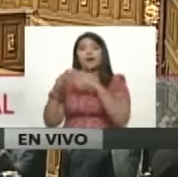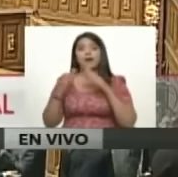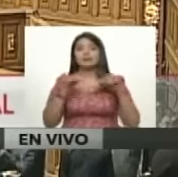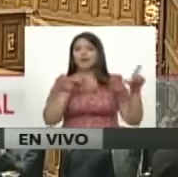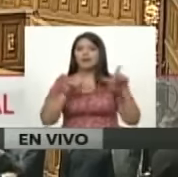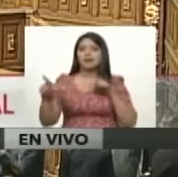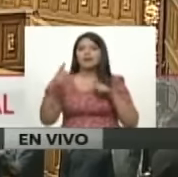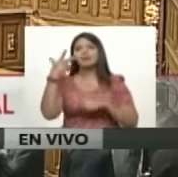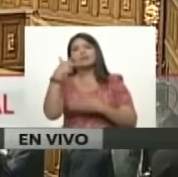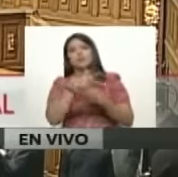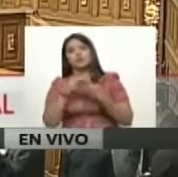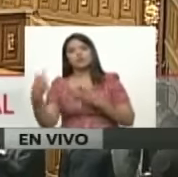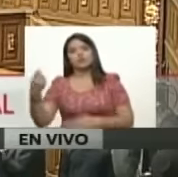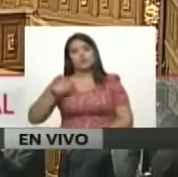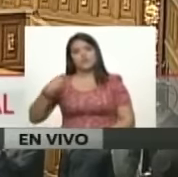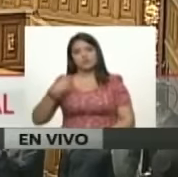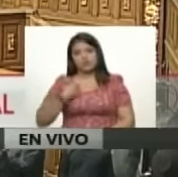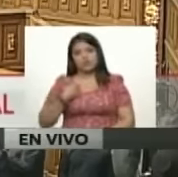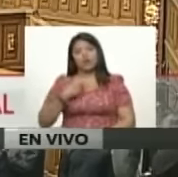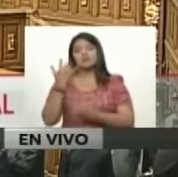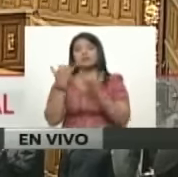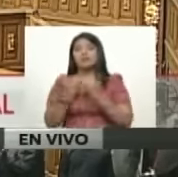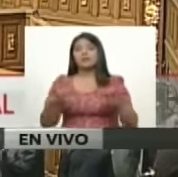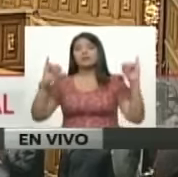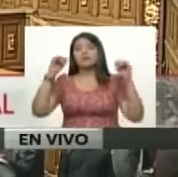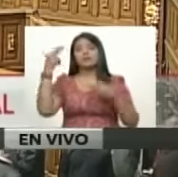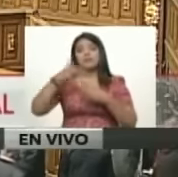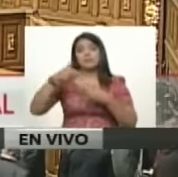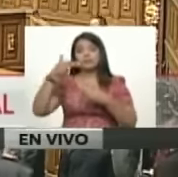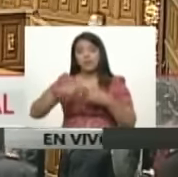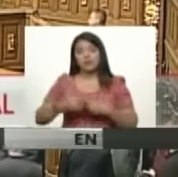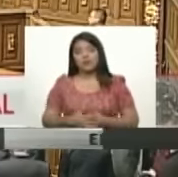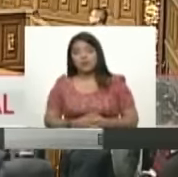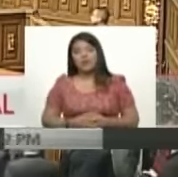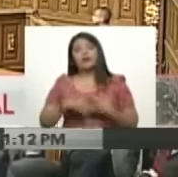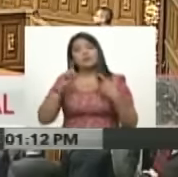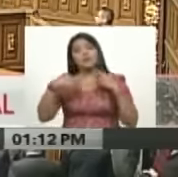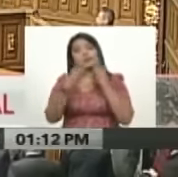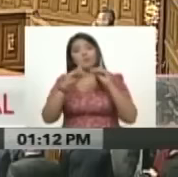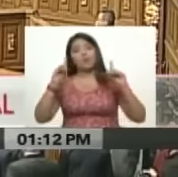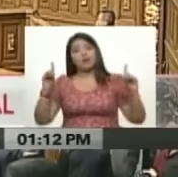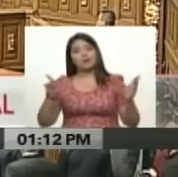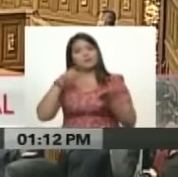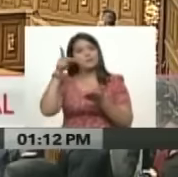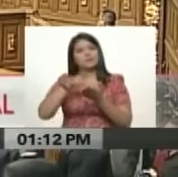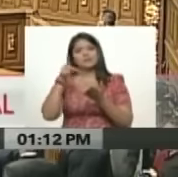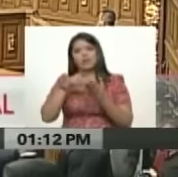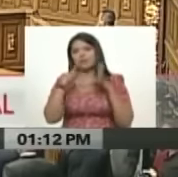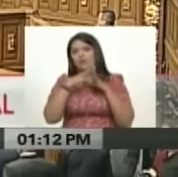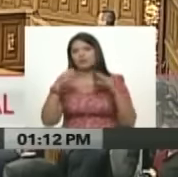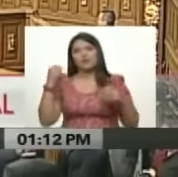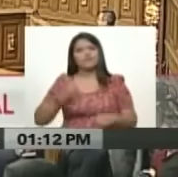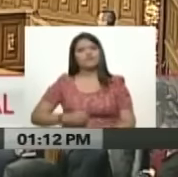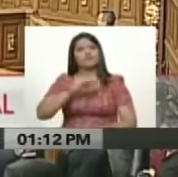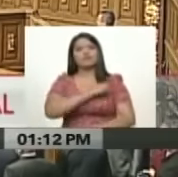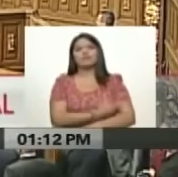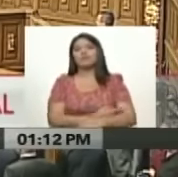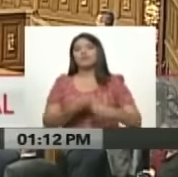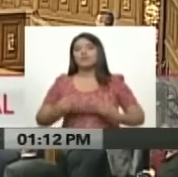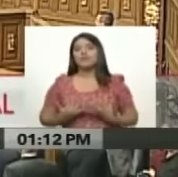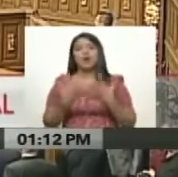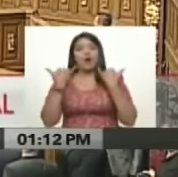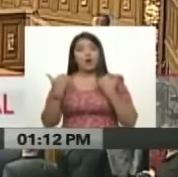los 3 millones de pensionados, de la independencia petrolera, de la democracia participativa que se ha fortalecido en tiempos